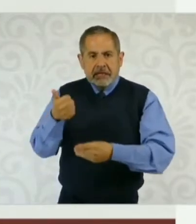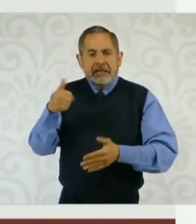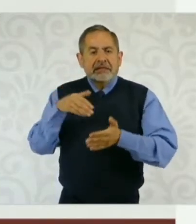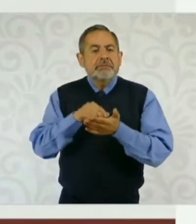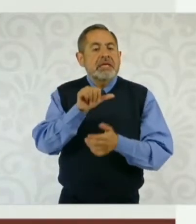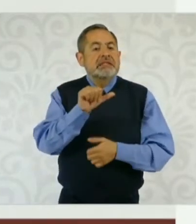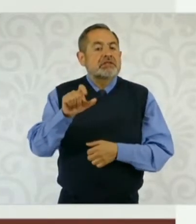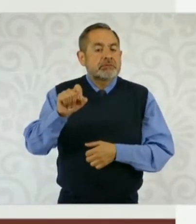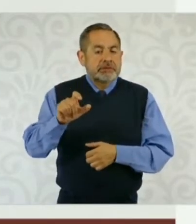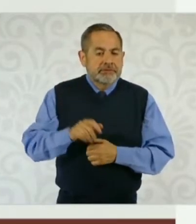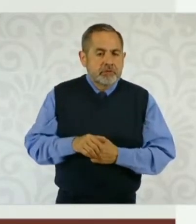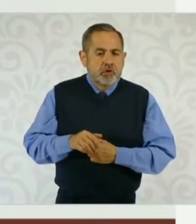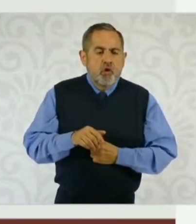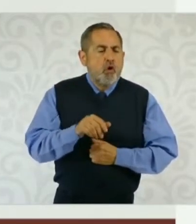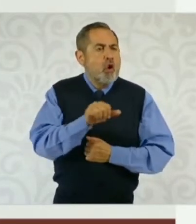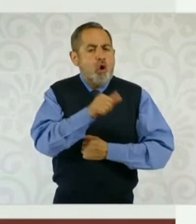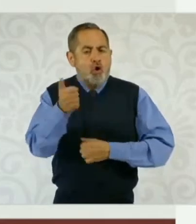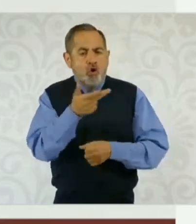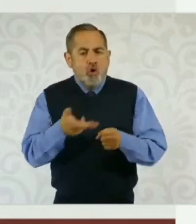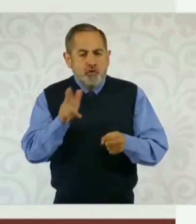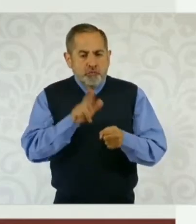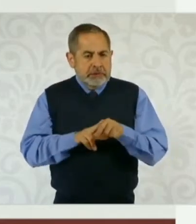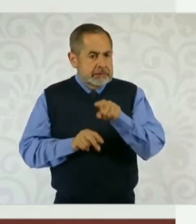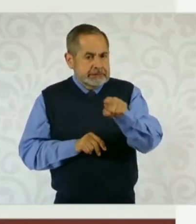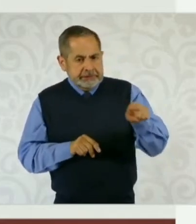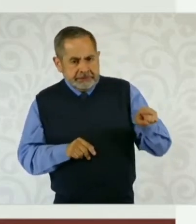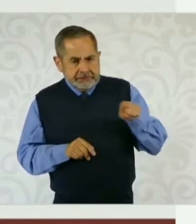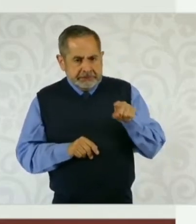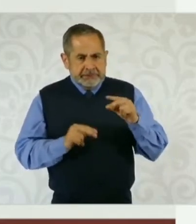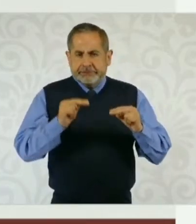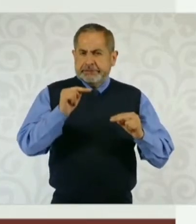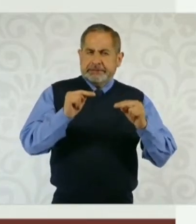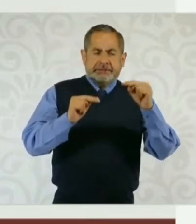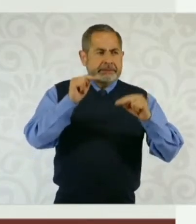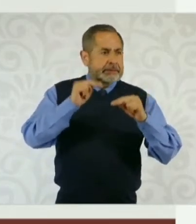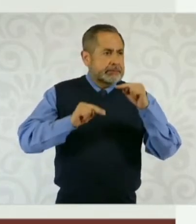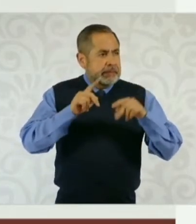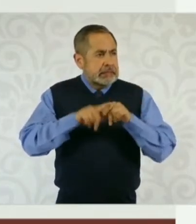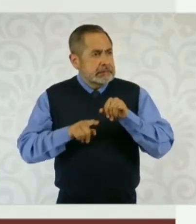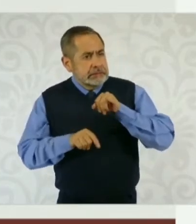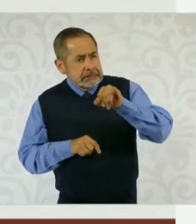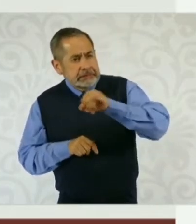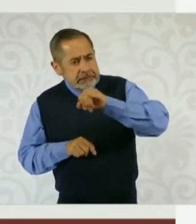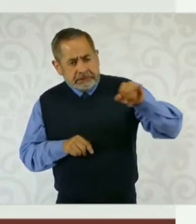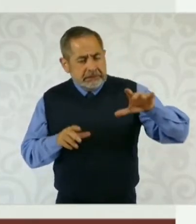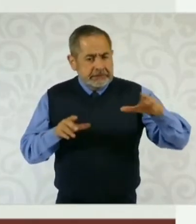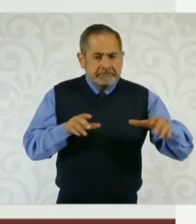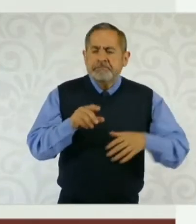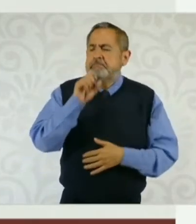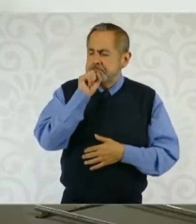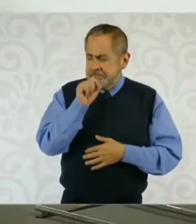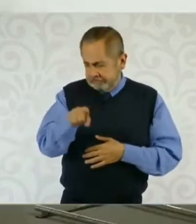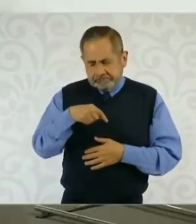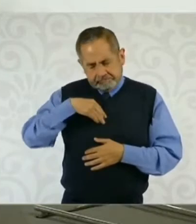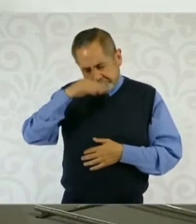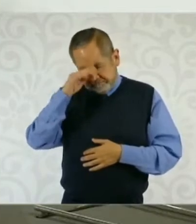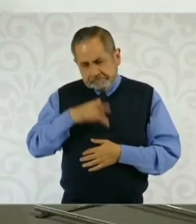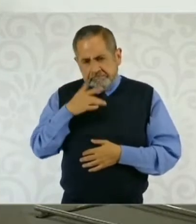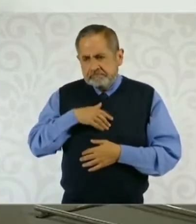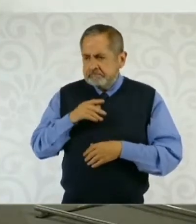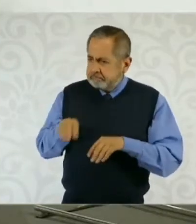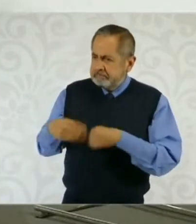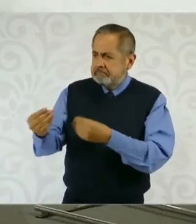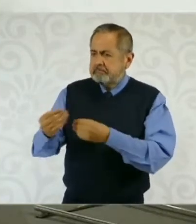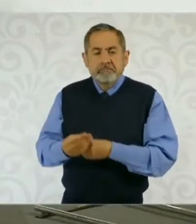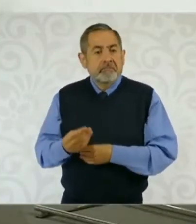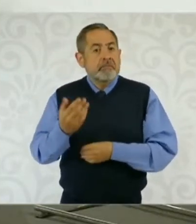En el resto de los hospitales que se tenga otros niveles de cobertura, también se están planteando estímulos